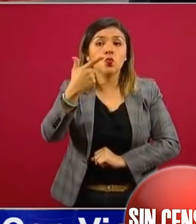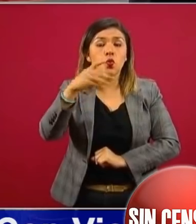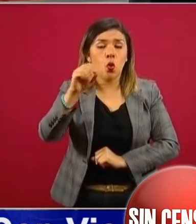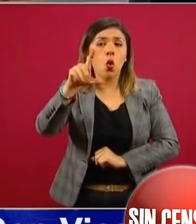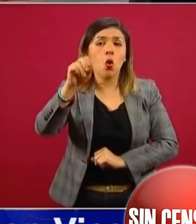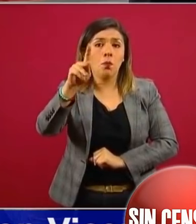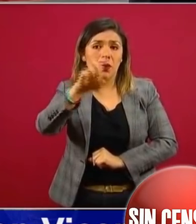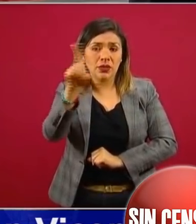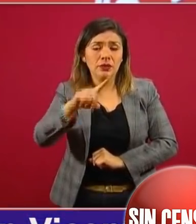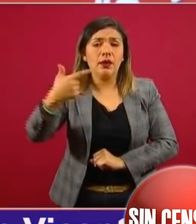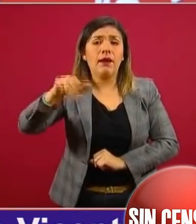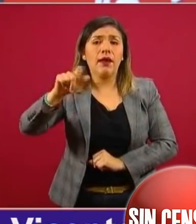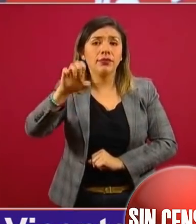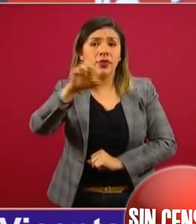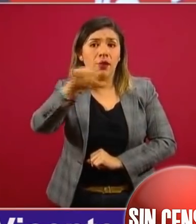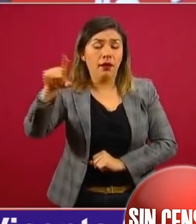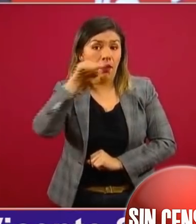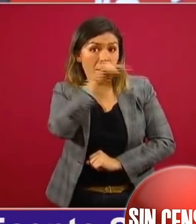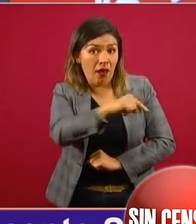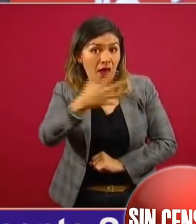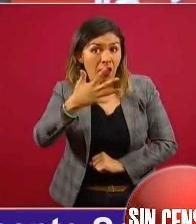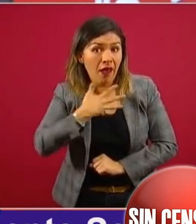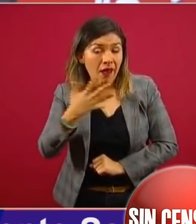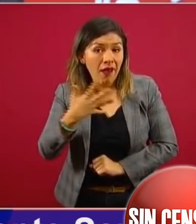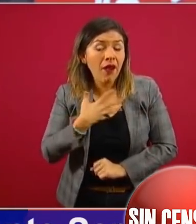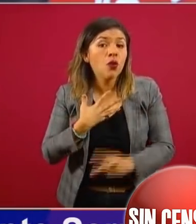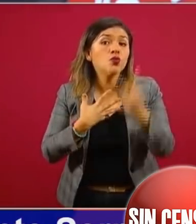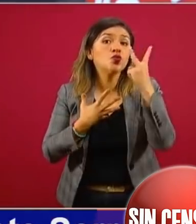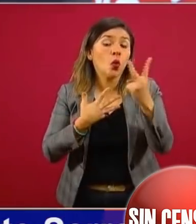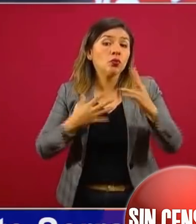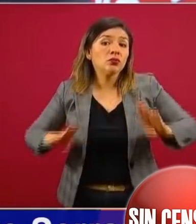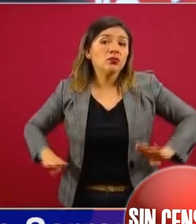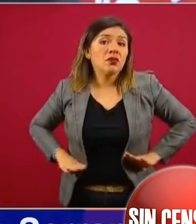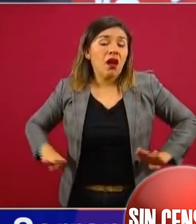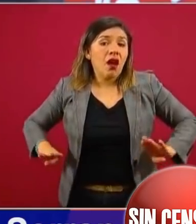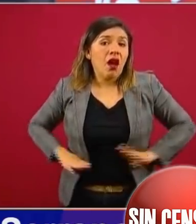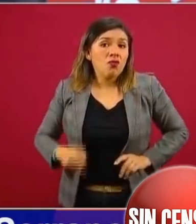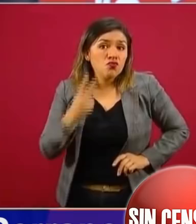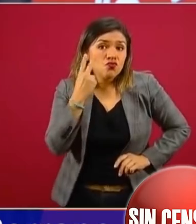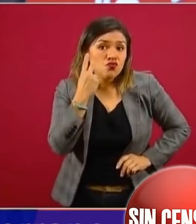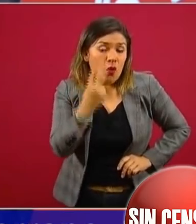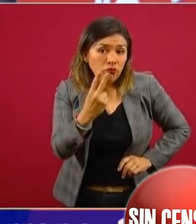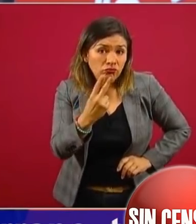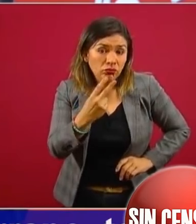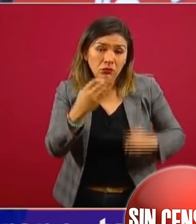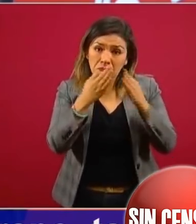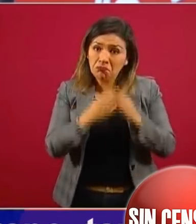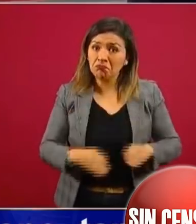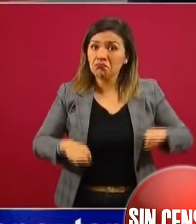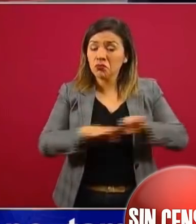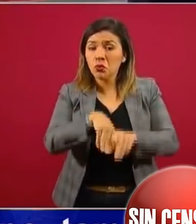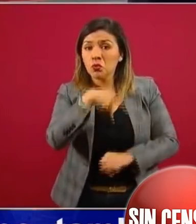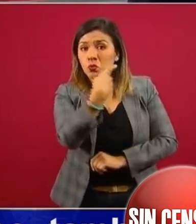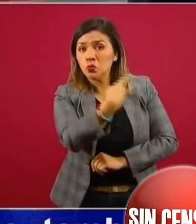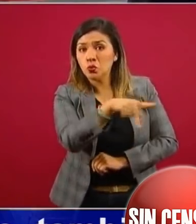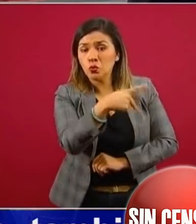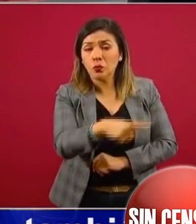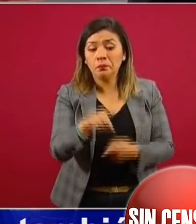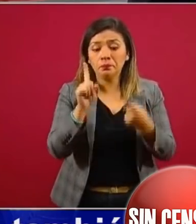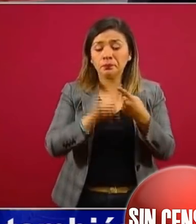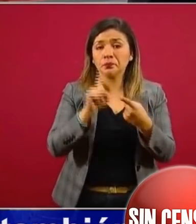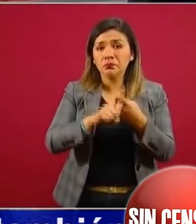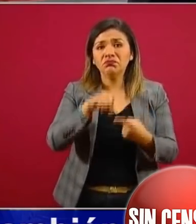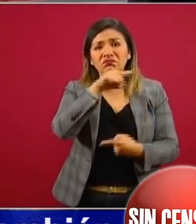López-Gatell, que tiene dos características o virtudes. Primero, es